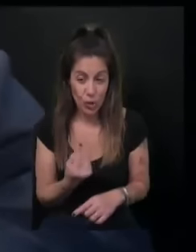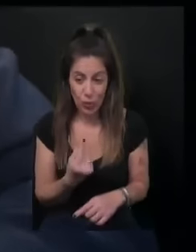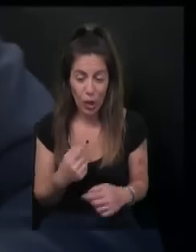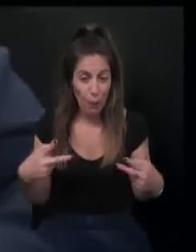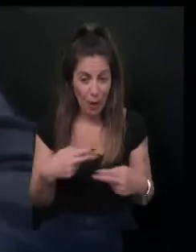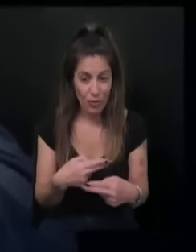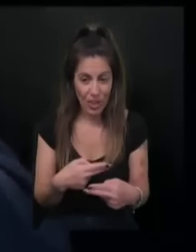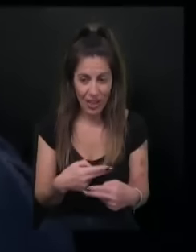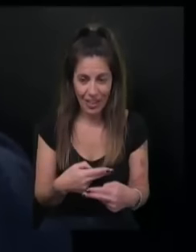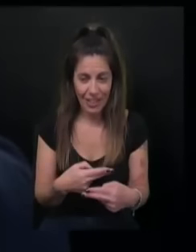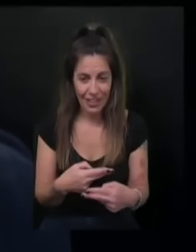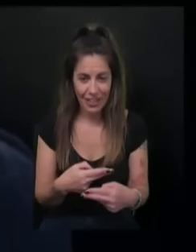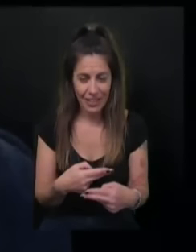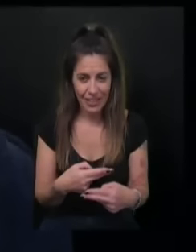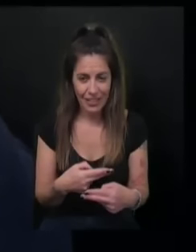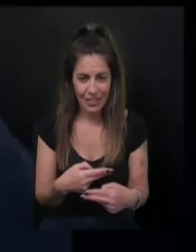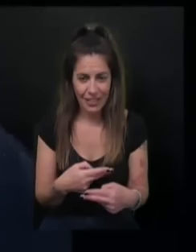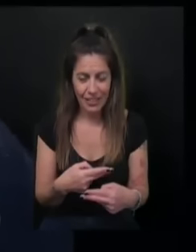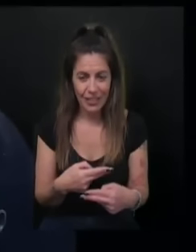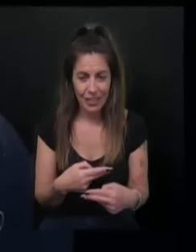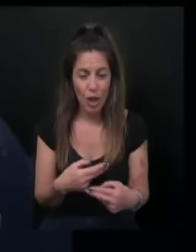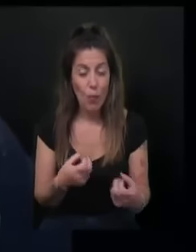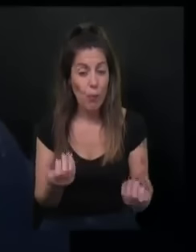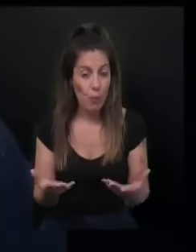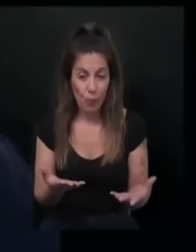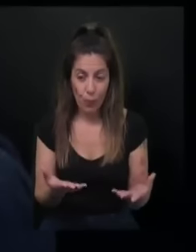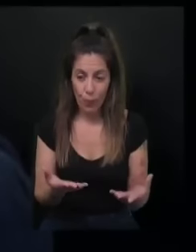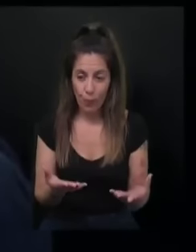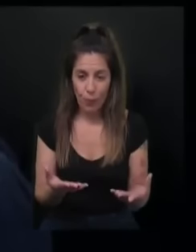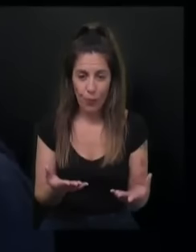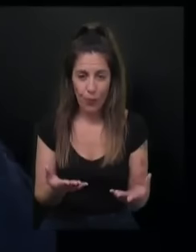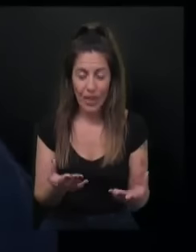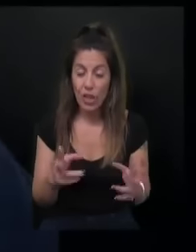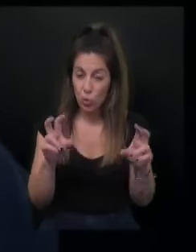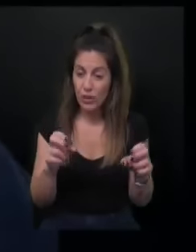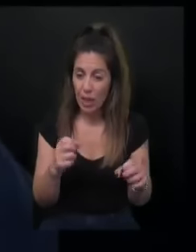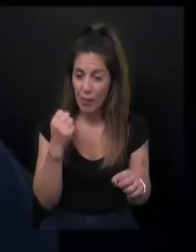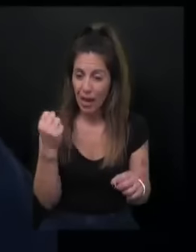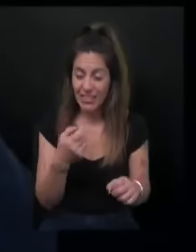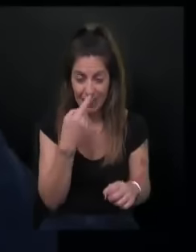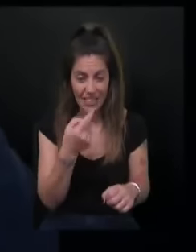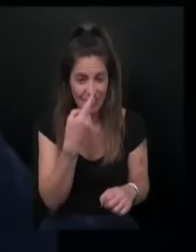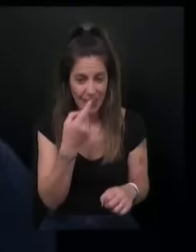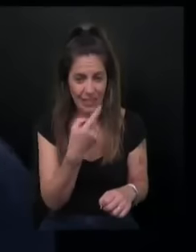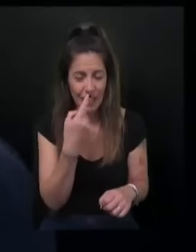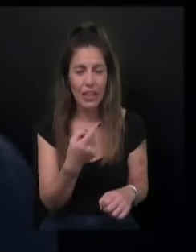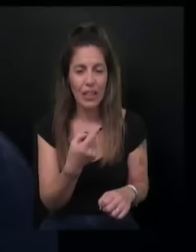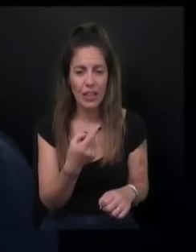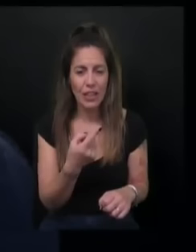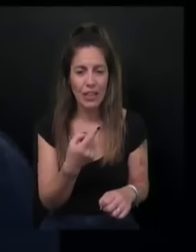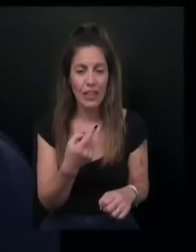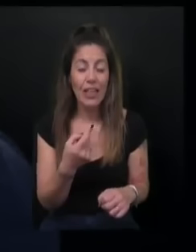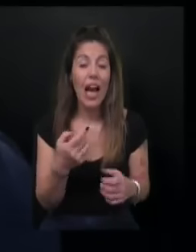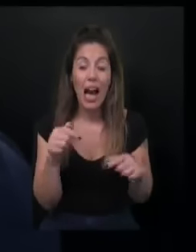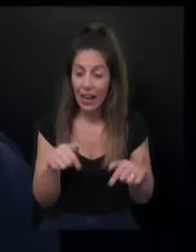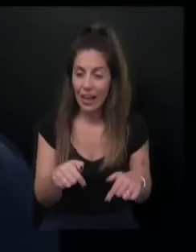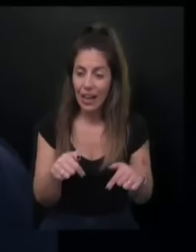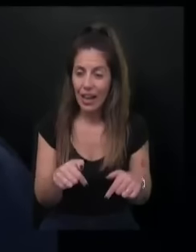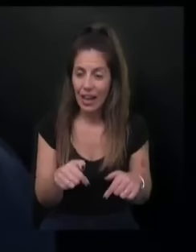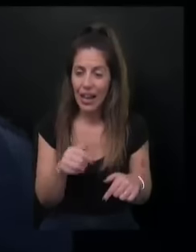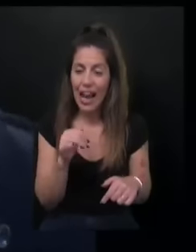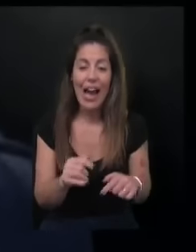una pausa porque defini me pare es un tema sumamente interesante y me parece que bueno que acá